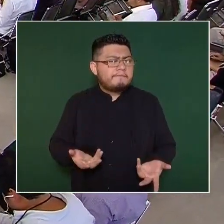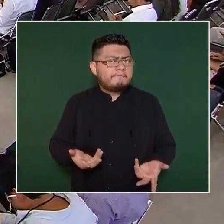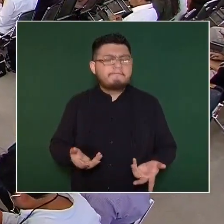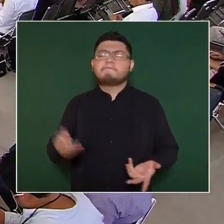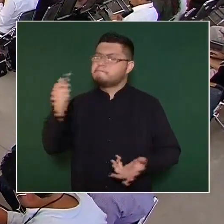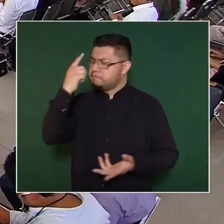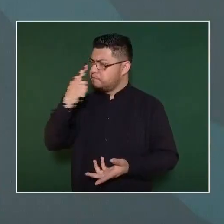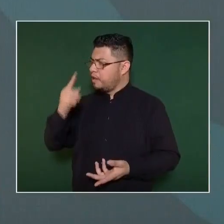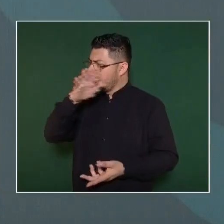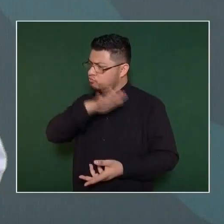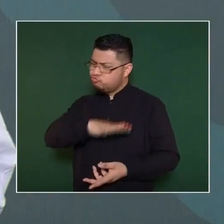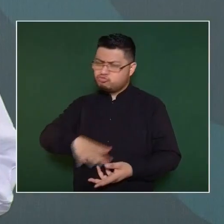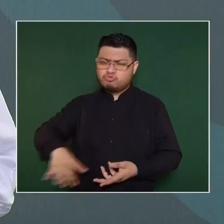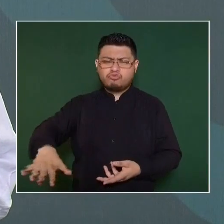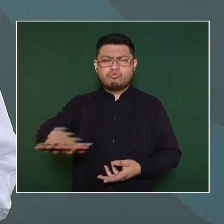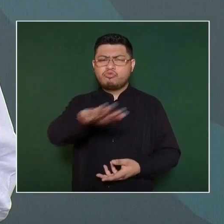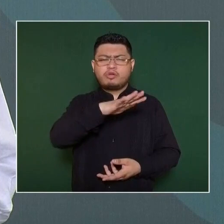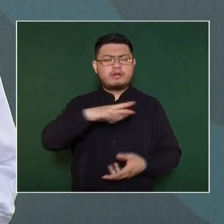los